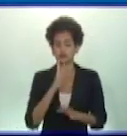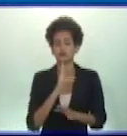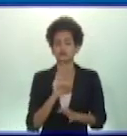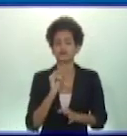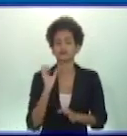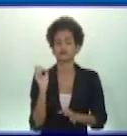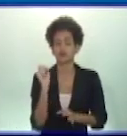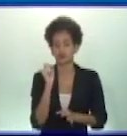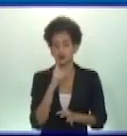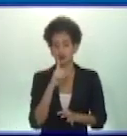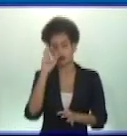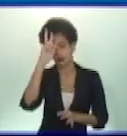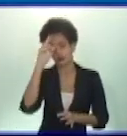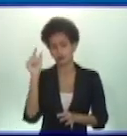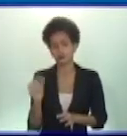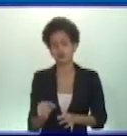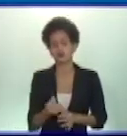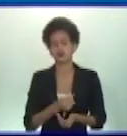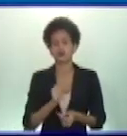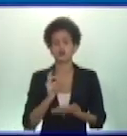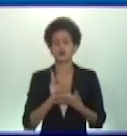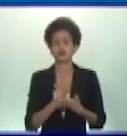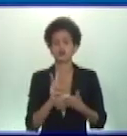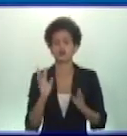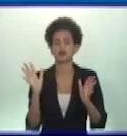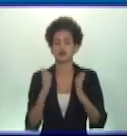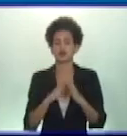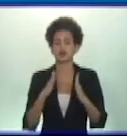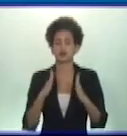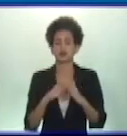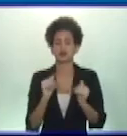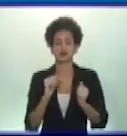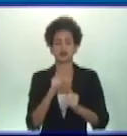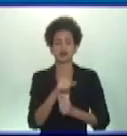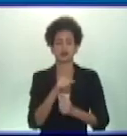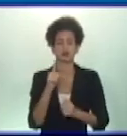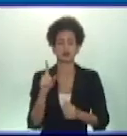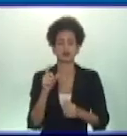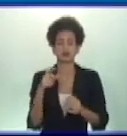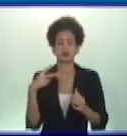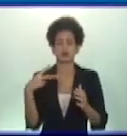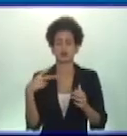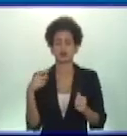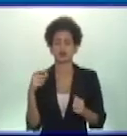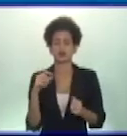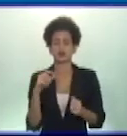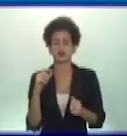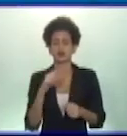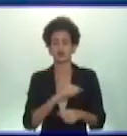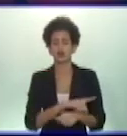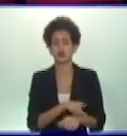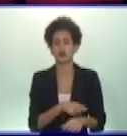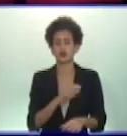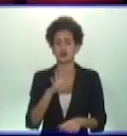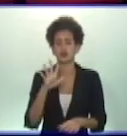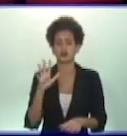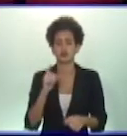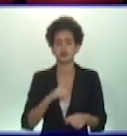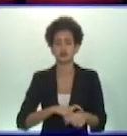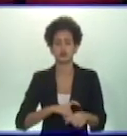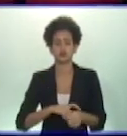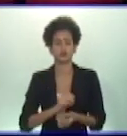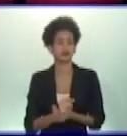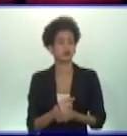pesquisaje a las 11:45 horas. Esta es una tarea importante que realizan